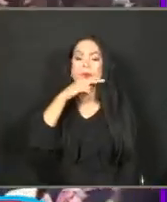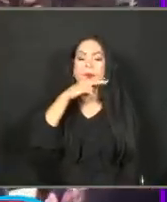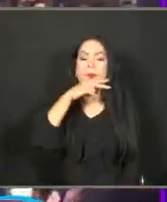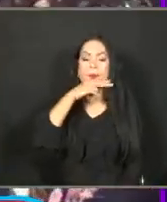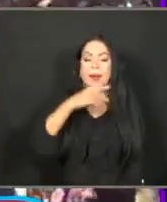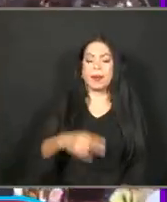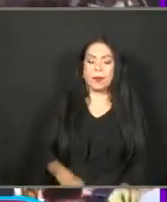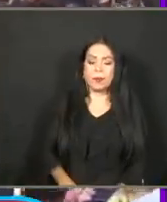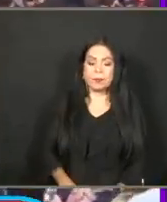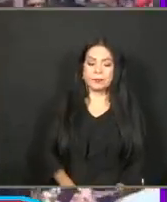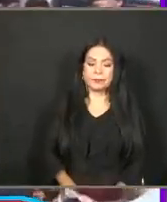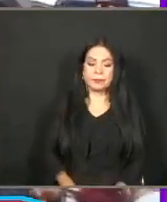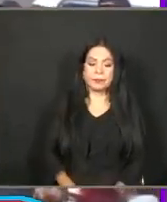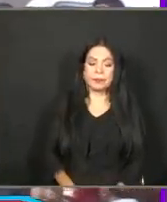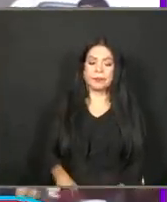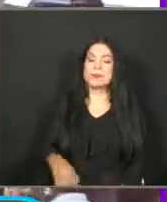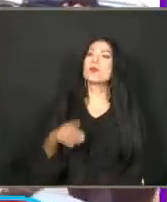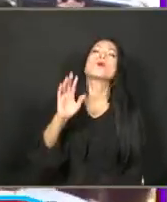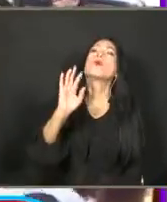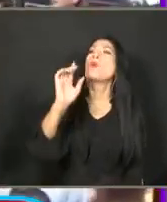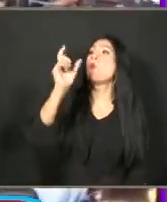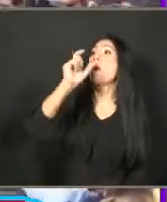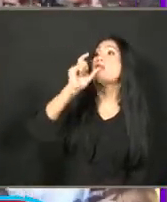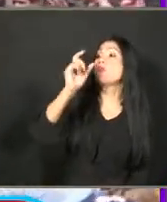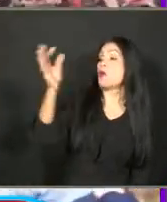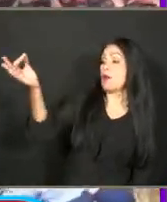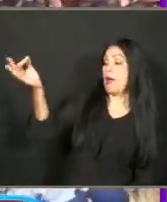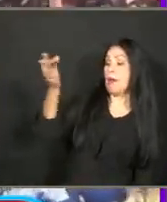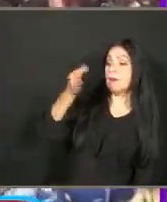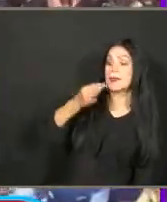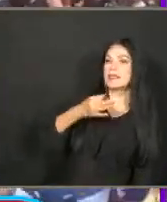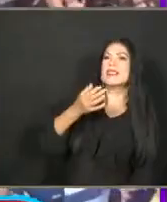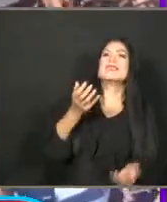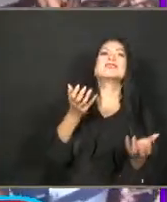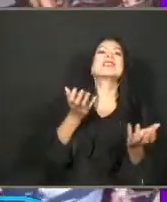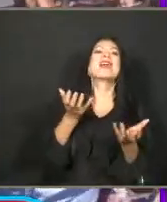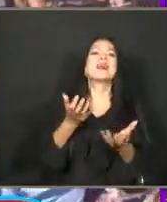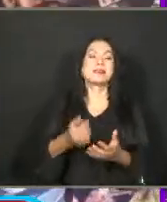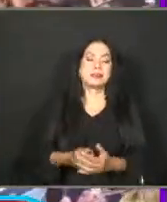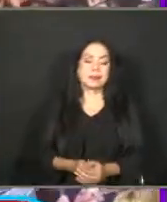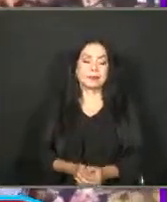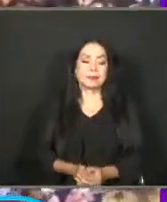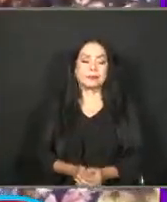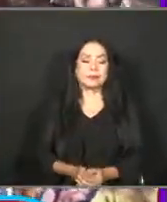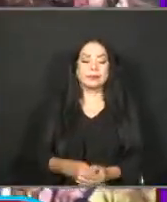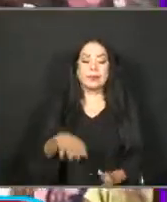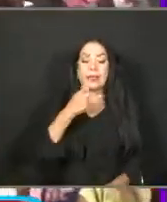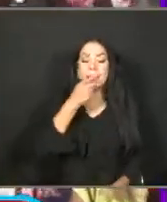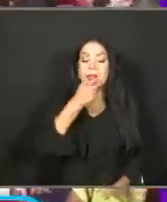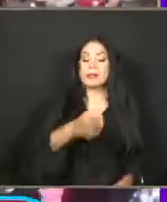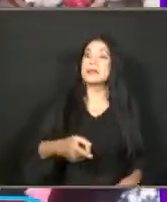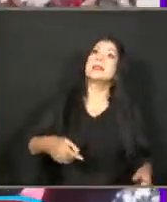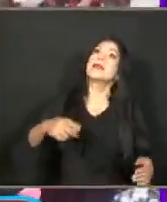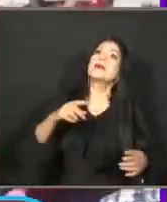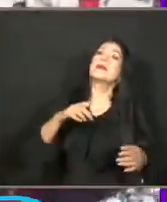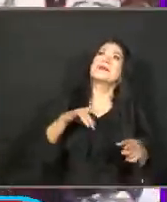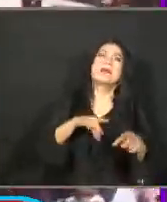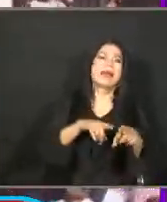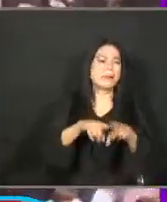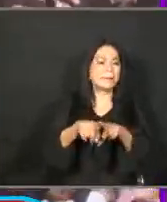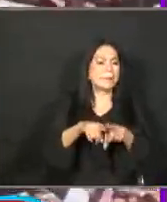diferentes rubén que estabas haciendo en ese momento cuando recibir la noticia no operar de mi hermano me habló un día